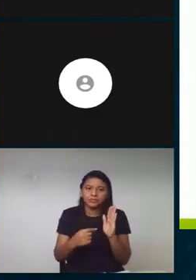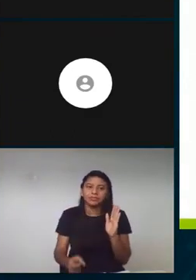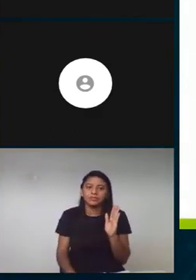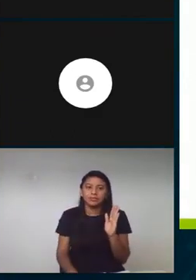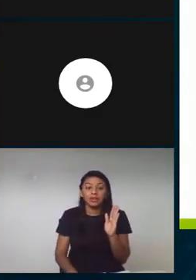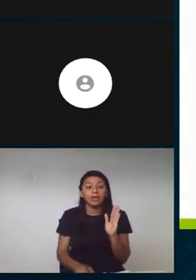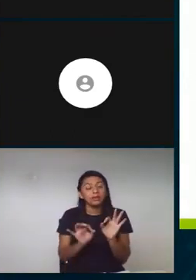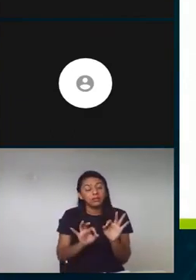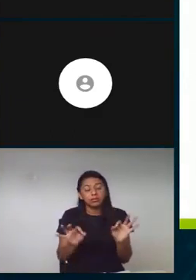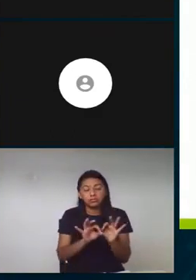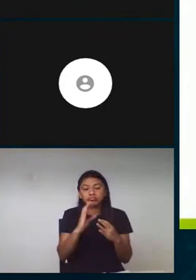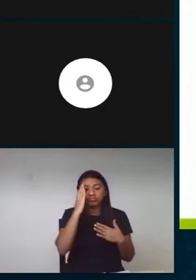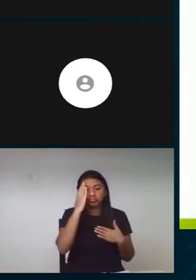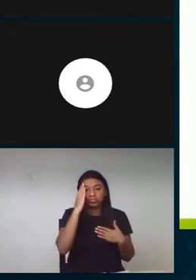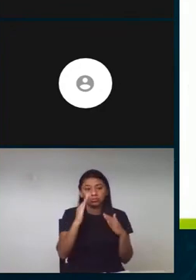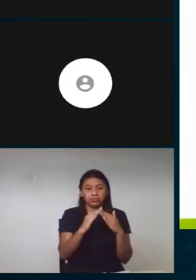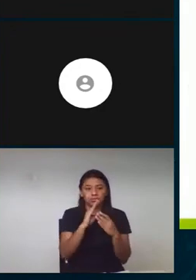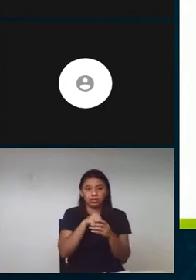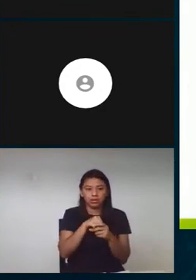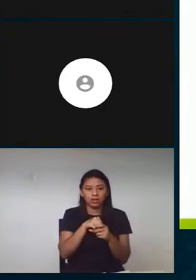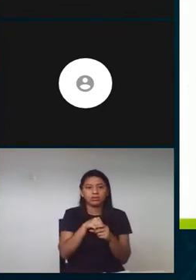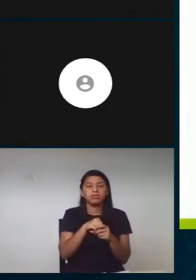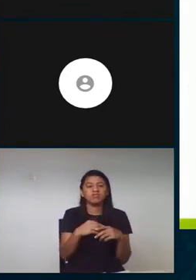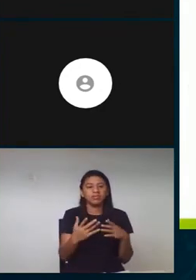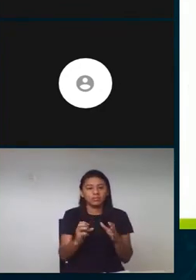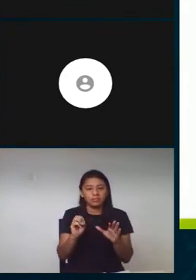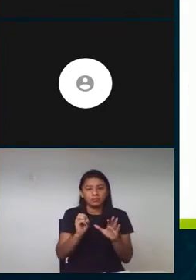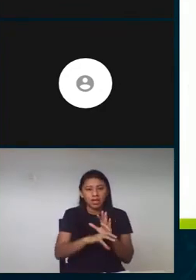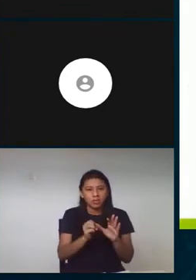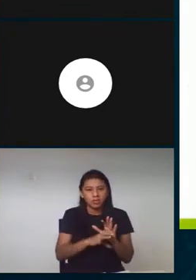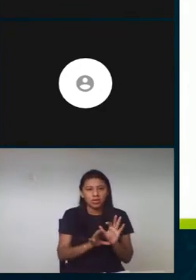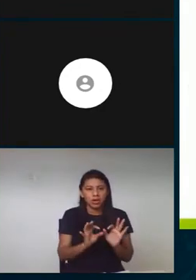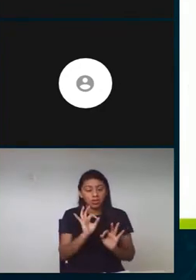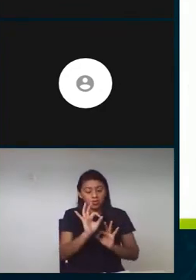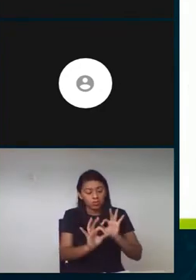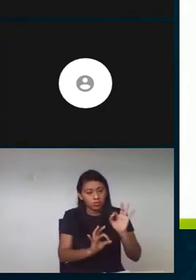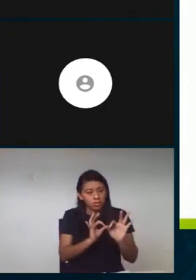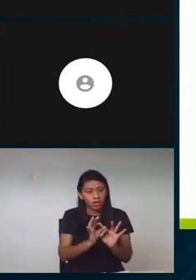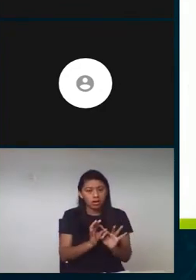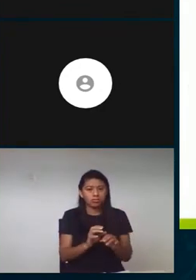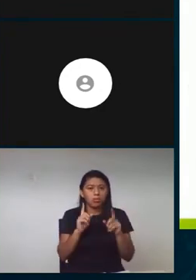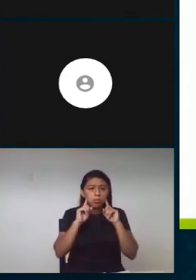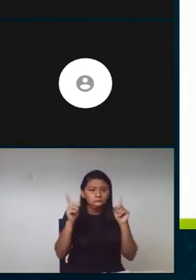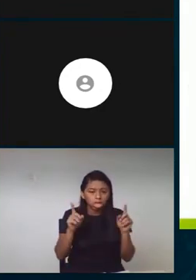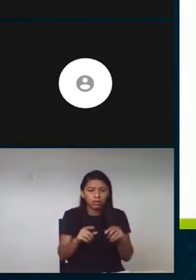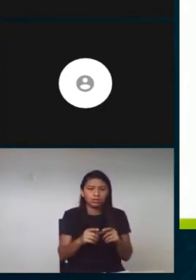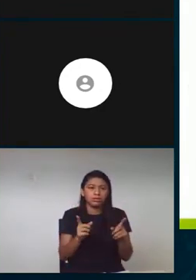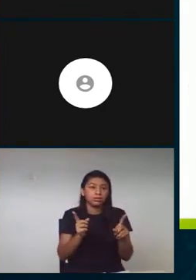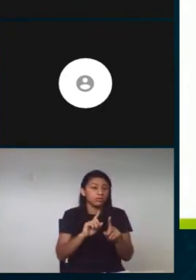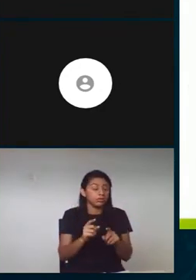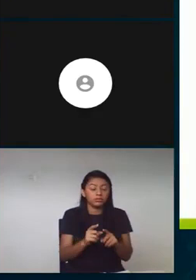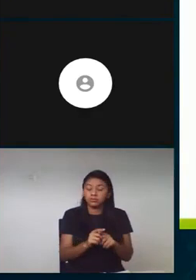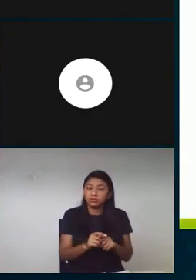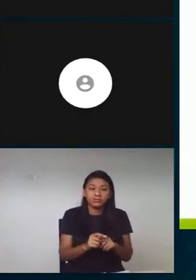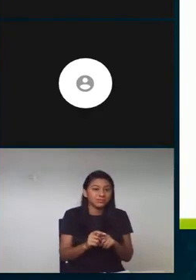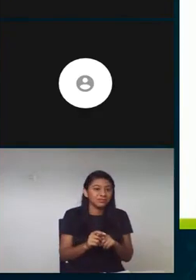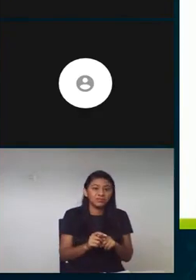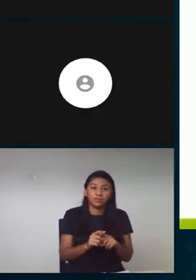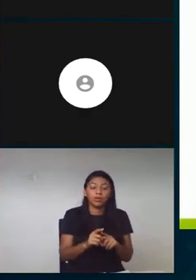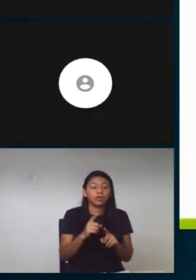que el manejo de los residuos sólidos está cogiendo un avance demasiado